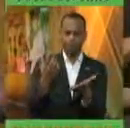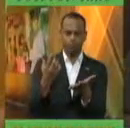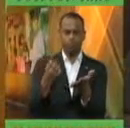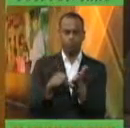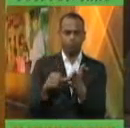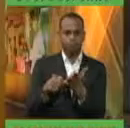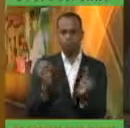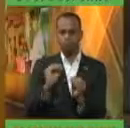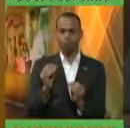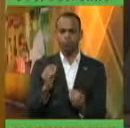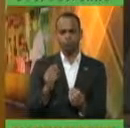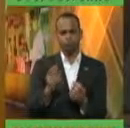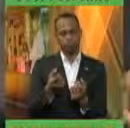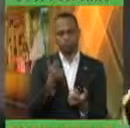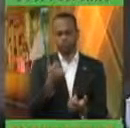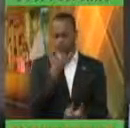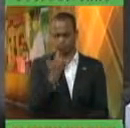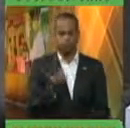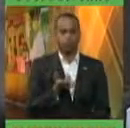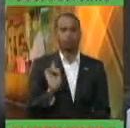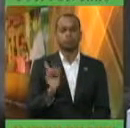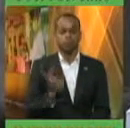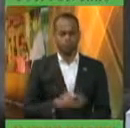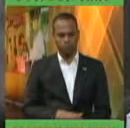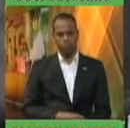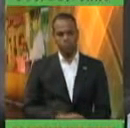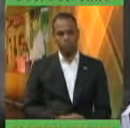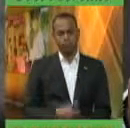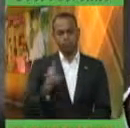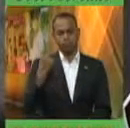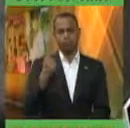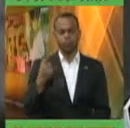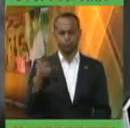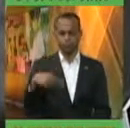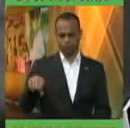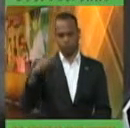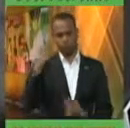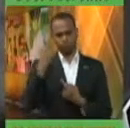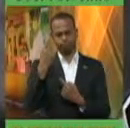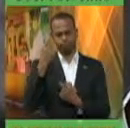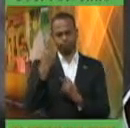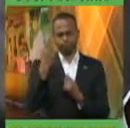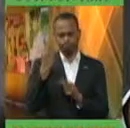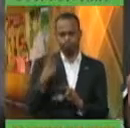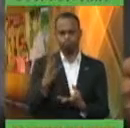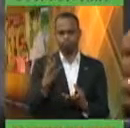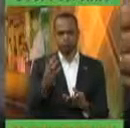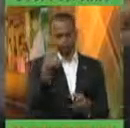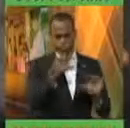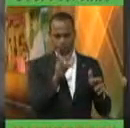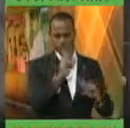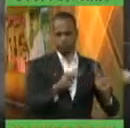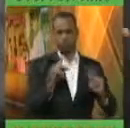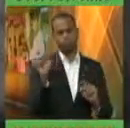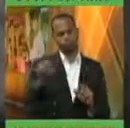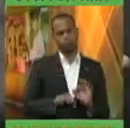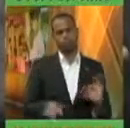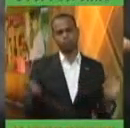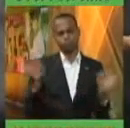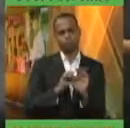y entonces yo vengo a decirte mira ese segmento de población es importante que tú lo incluya es un segmento